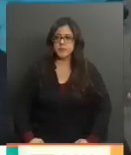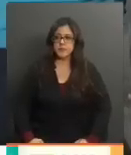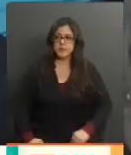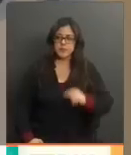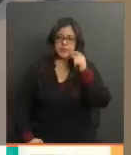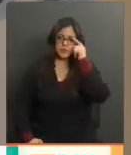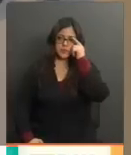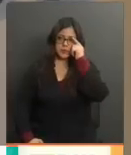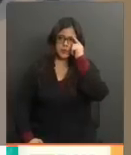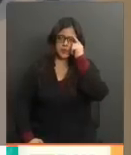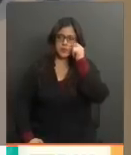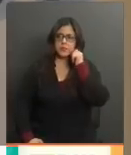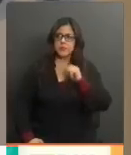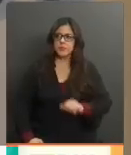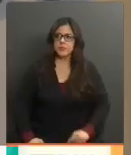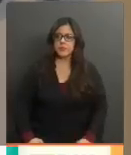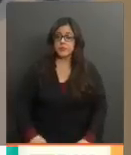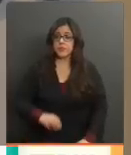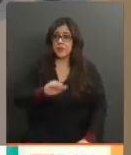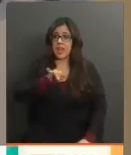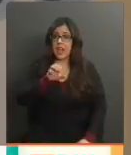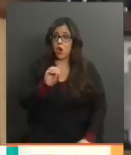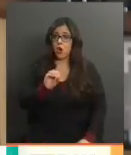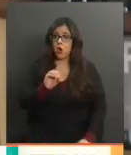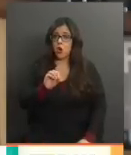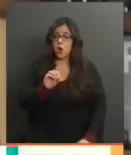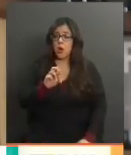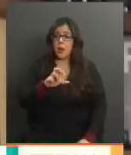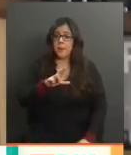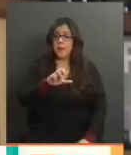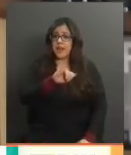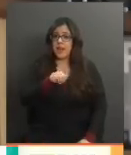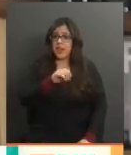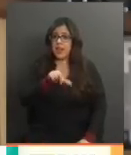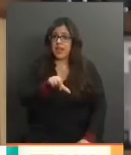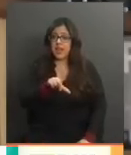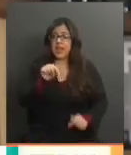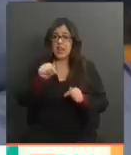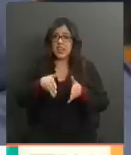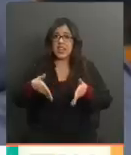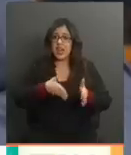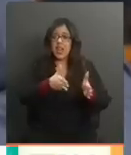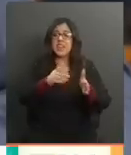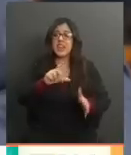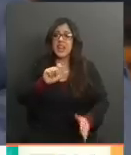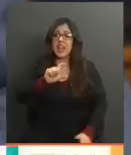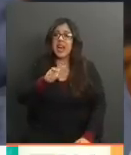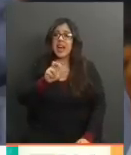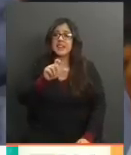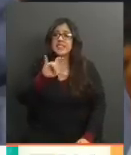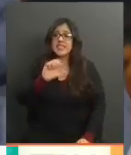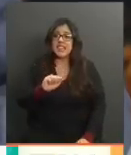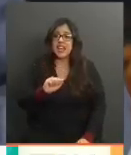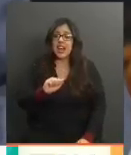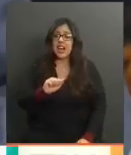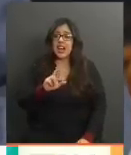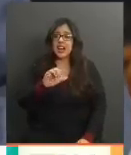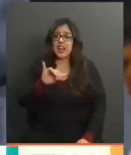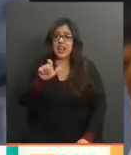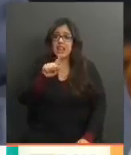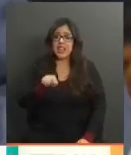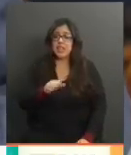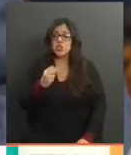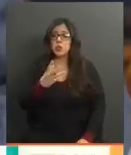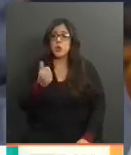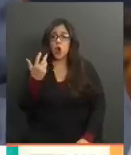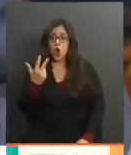Bueno, Ajo Perejil está ubicado en Chimbarongo. Estamos en García y Reyes número 8. Somos un restaurante de parrilla, donde nos